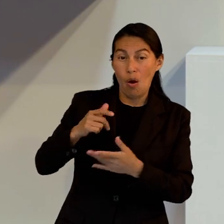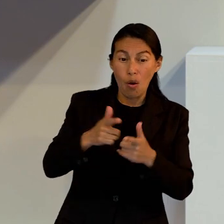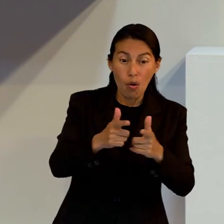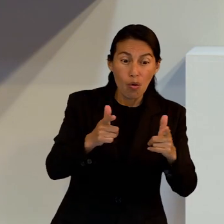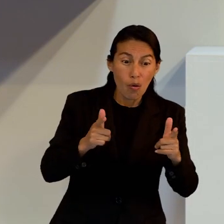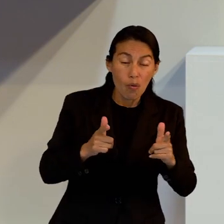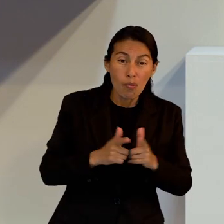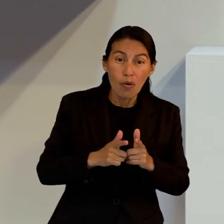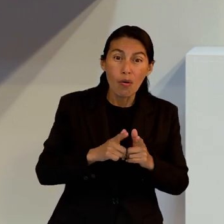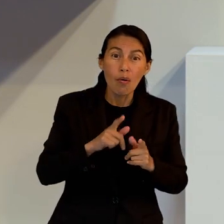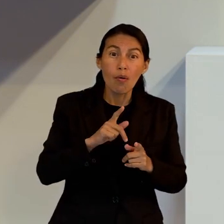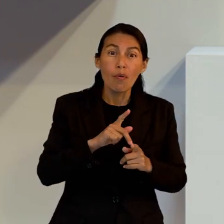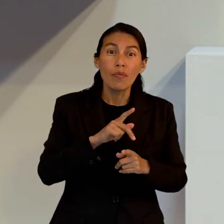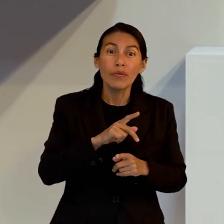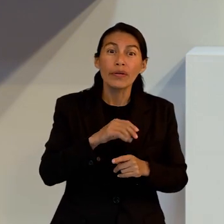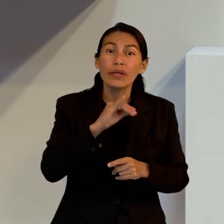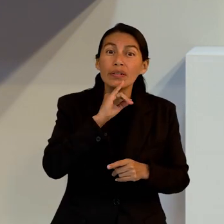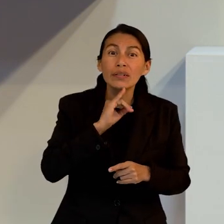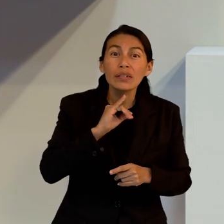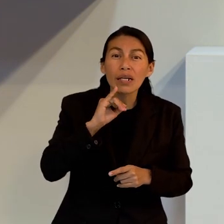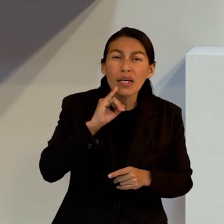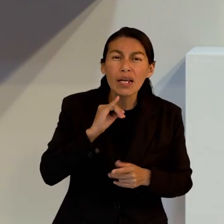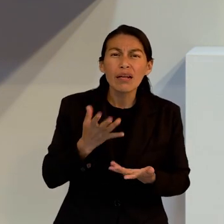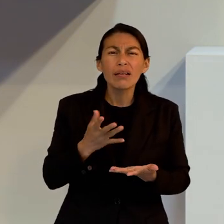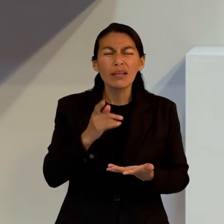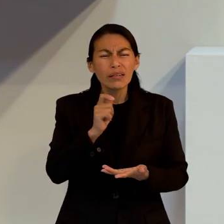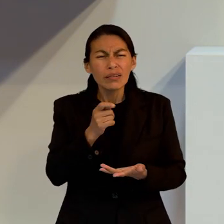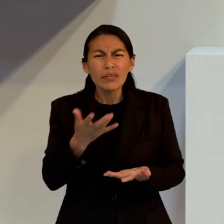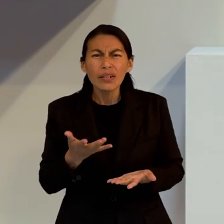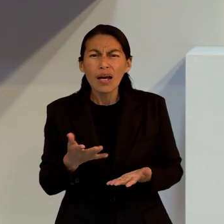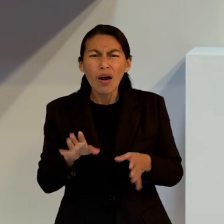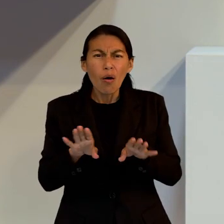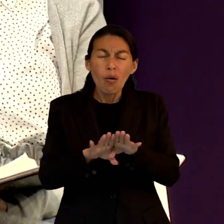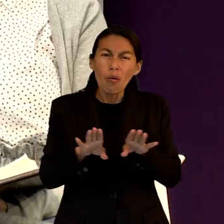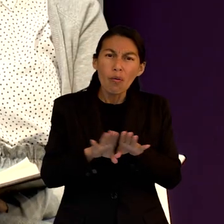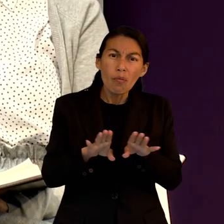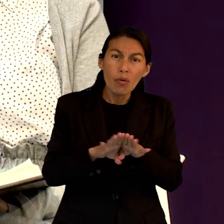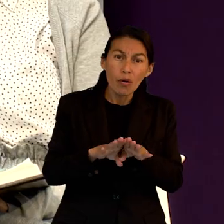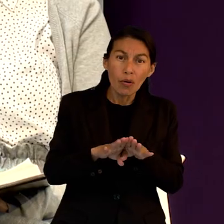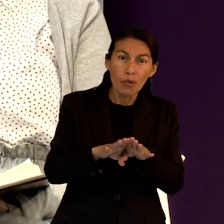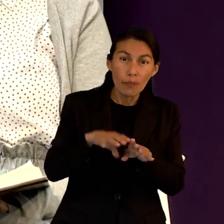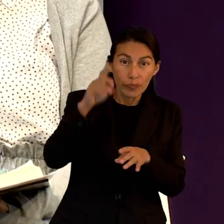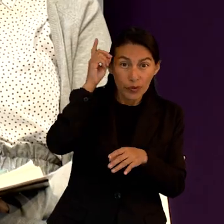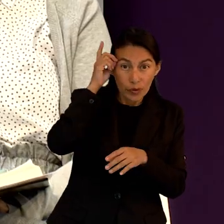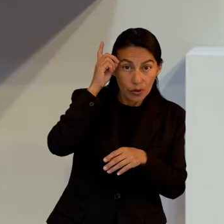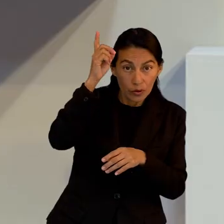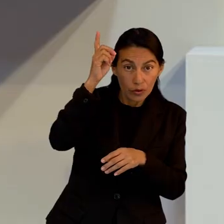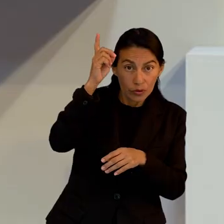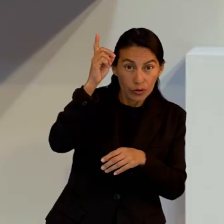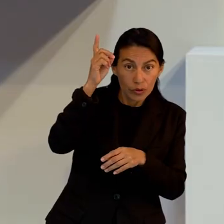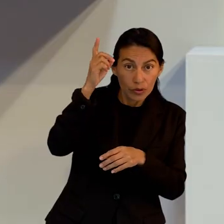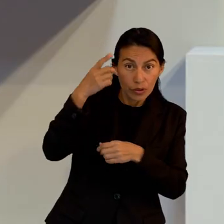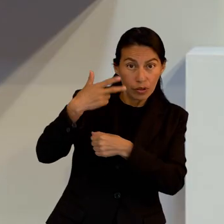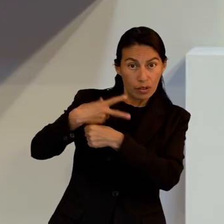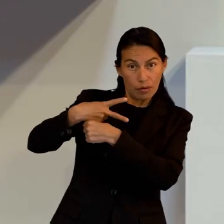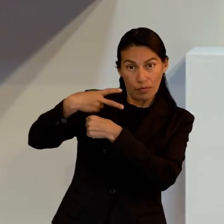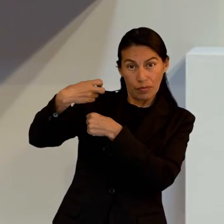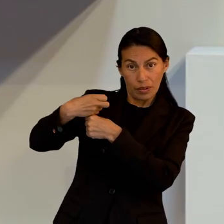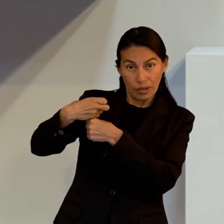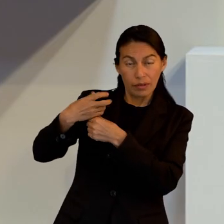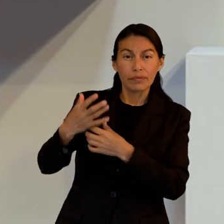puede relacionar vemos en la invitación que posteriormente dios nos